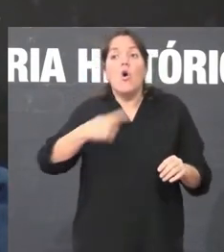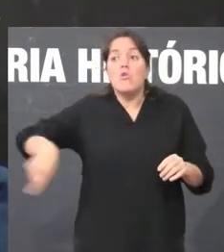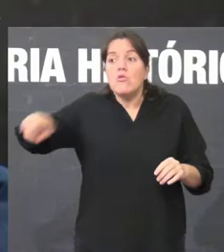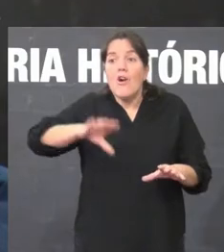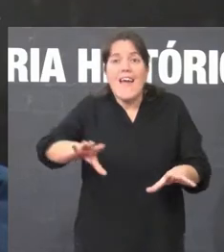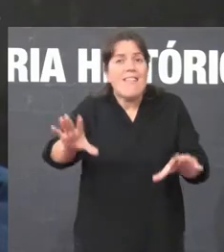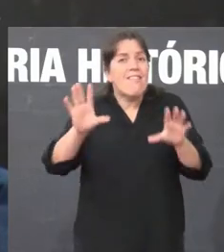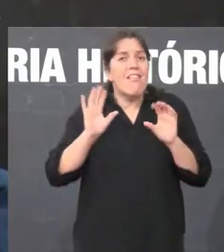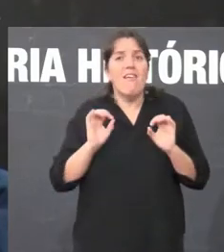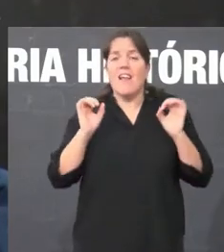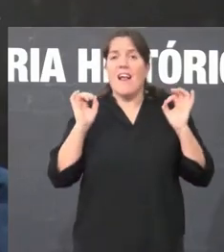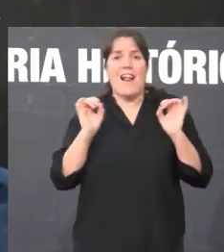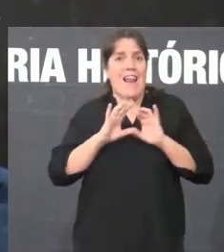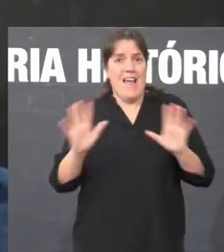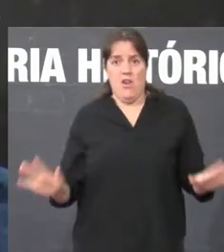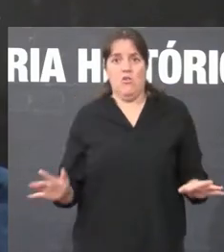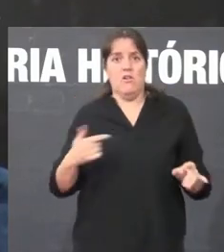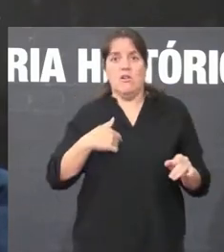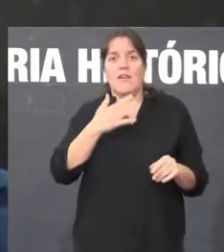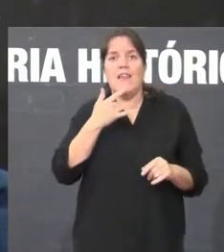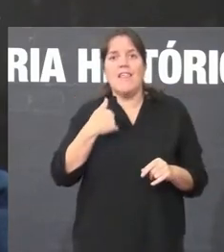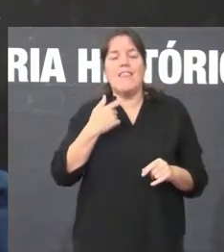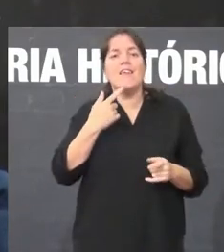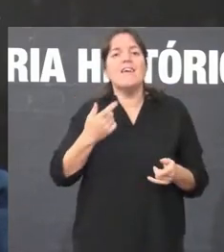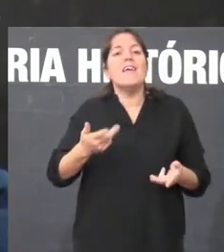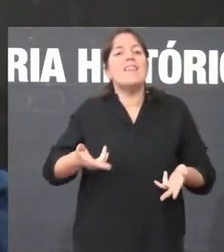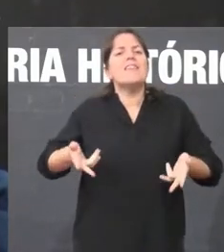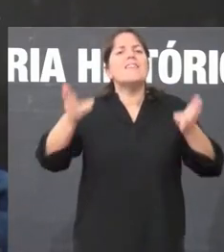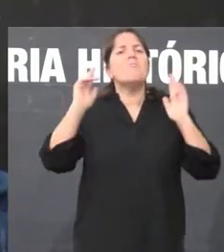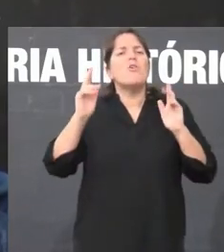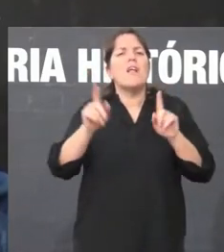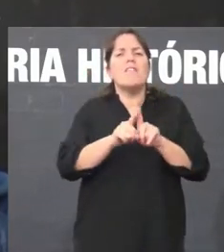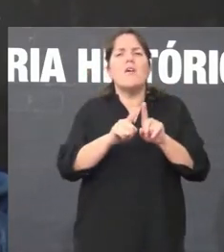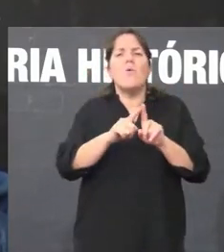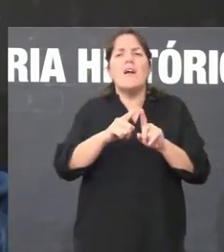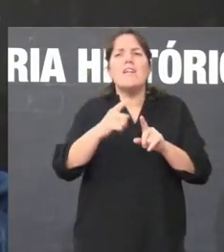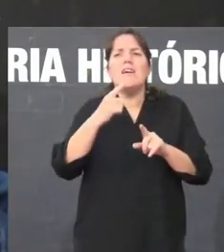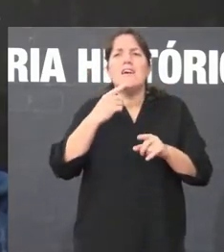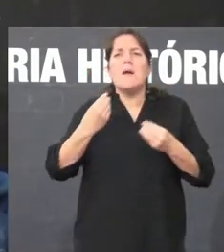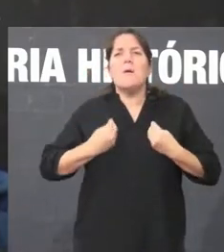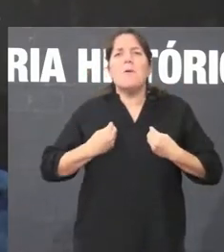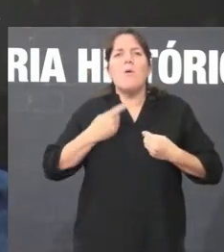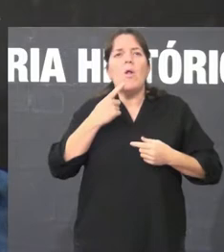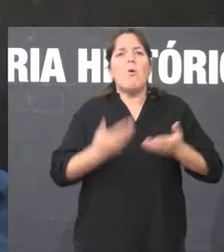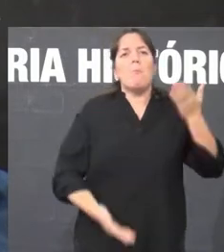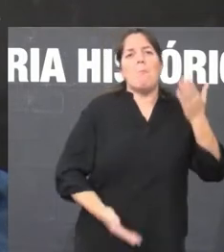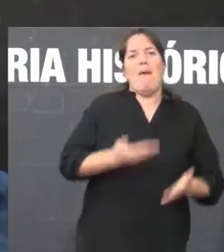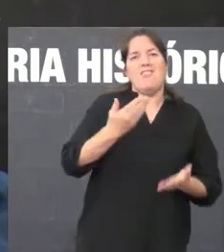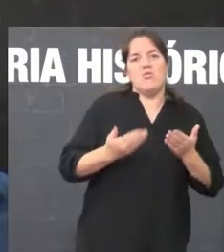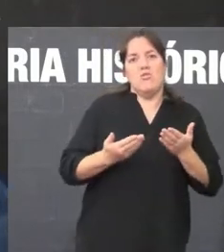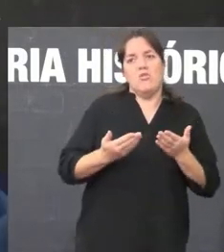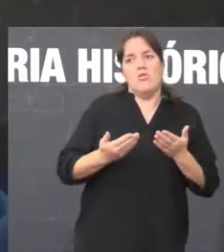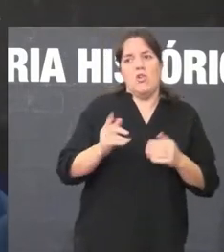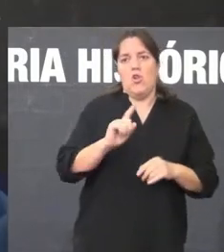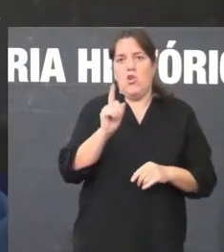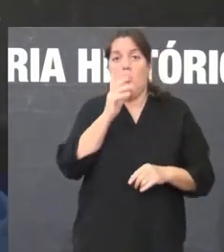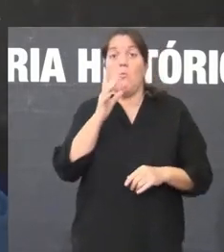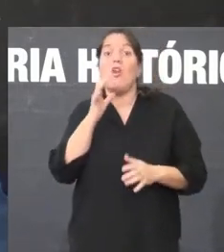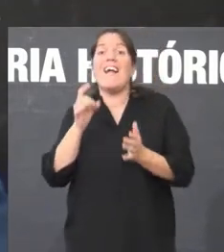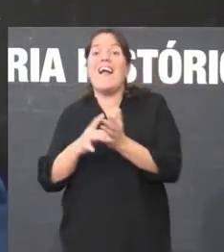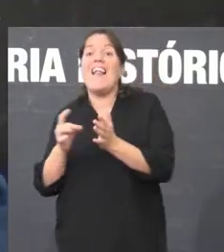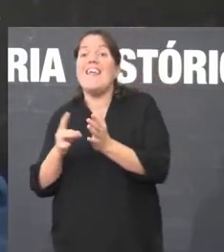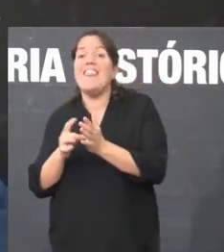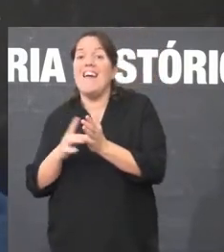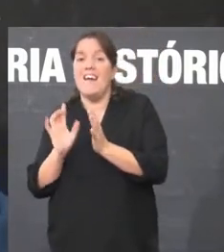que la democracia no se mide por el peso, sino por su calidad, y si